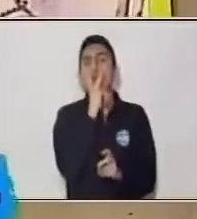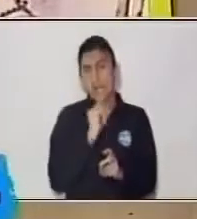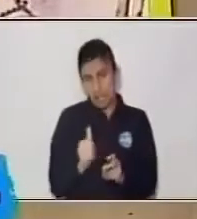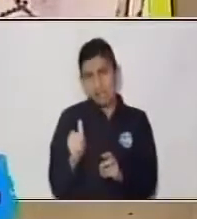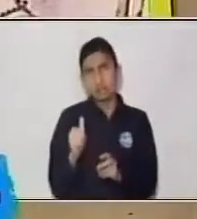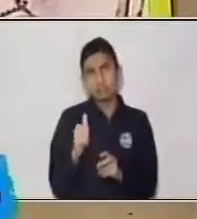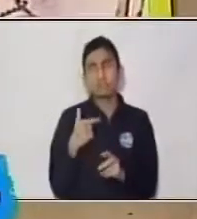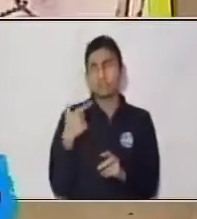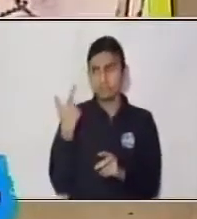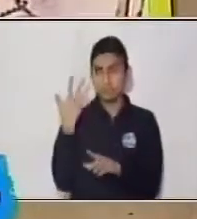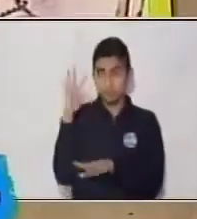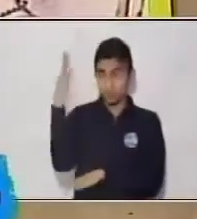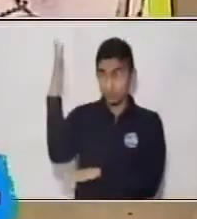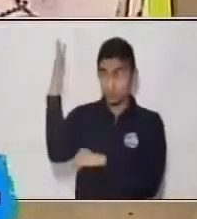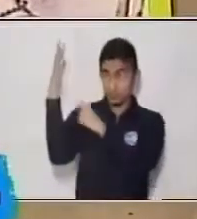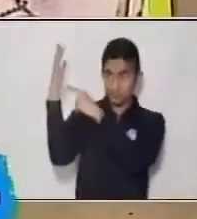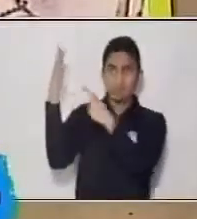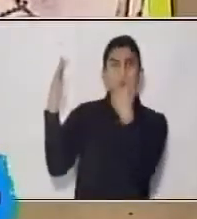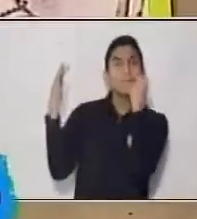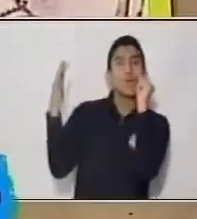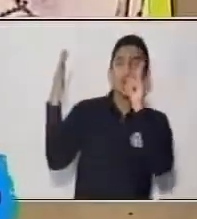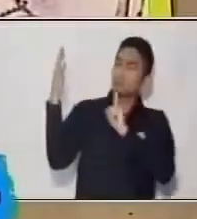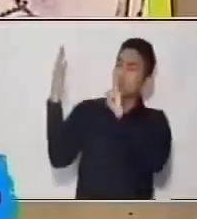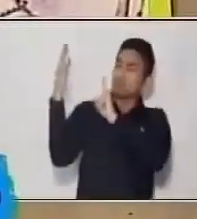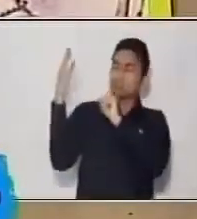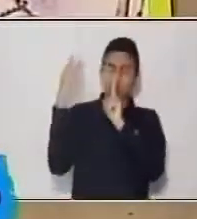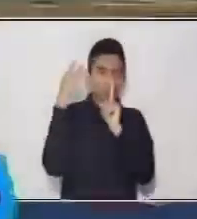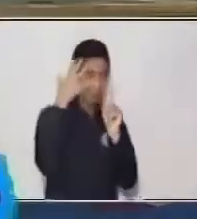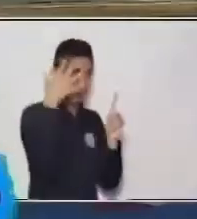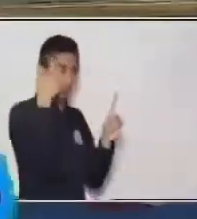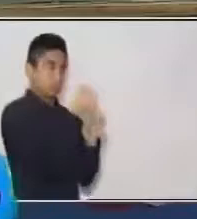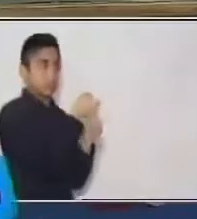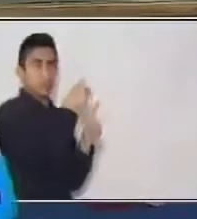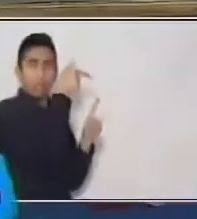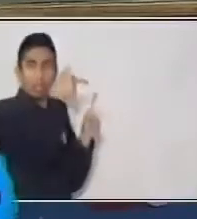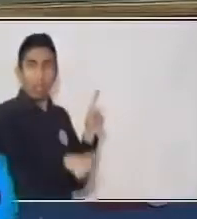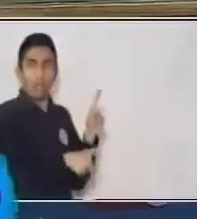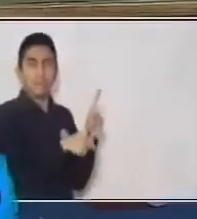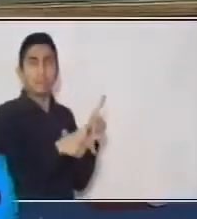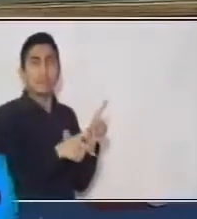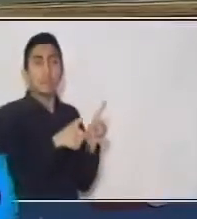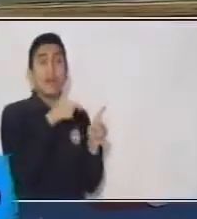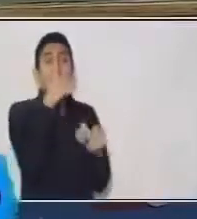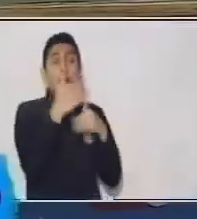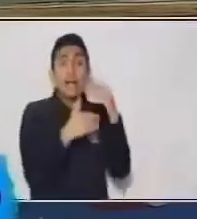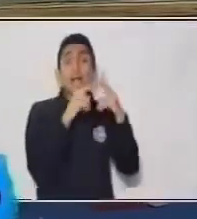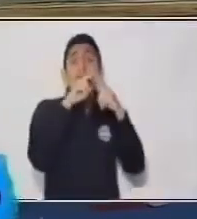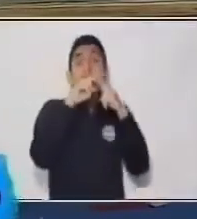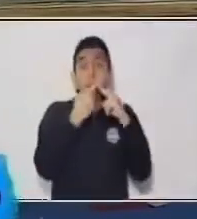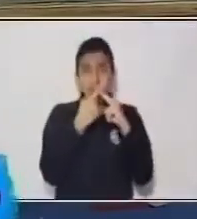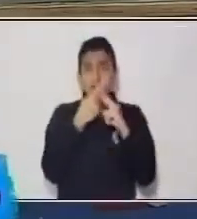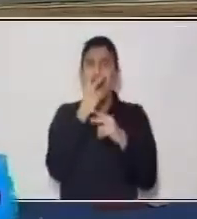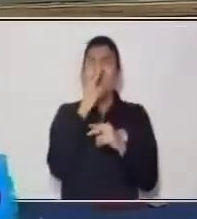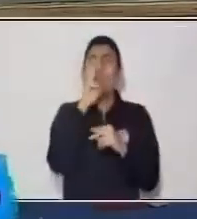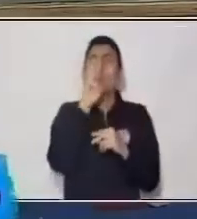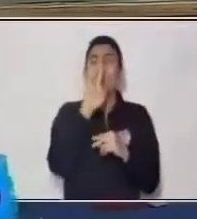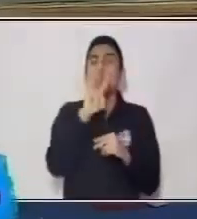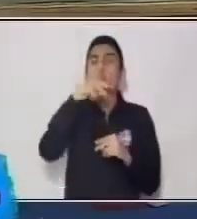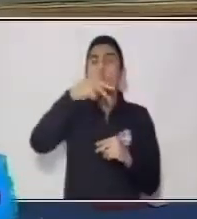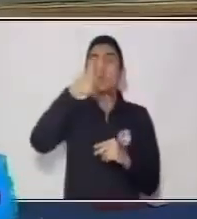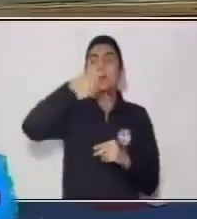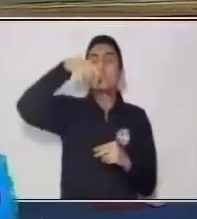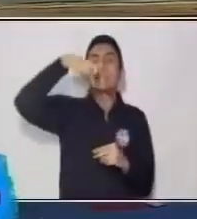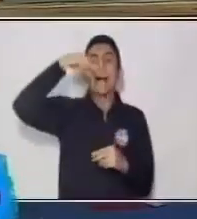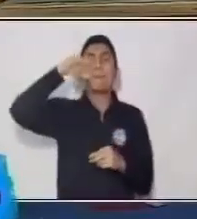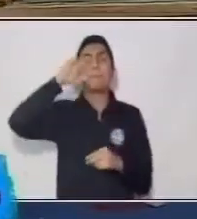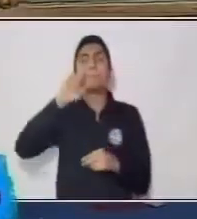en Ixquic una buena oportunidad. Ella entonces dio a luz a la descendencia de Unampú e Ixbalanqué. Puedes darte